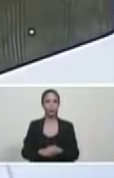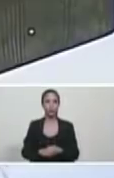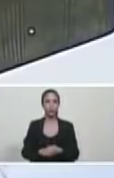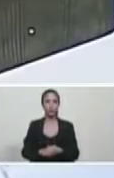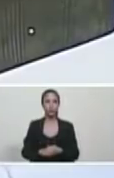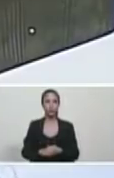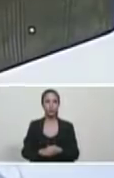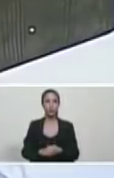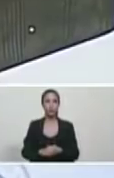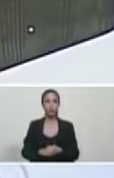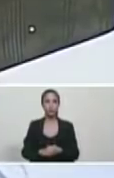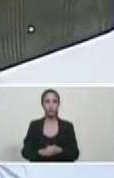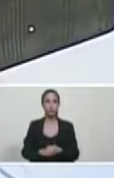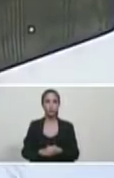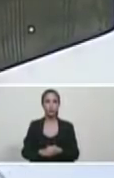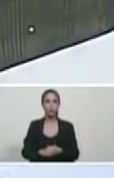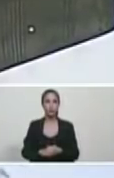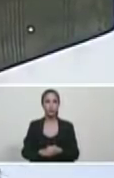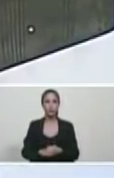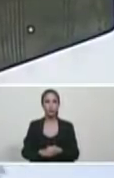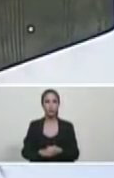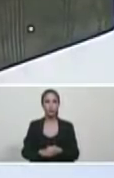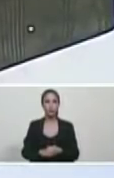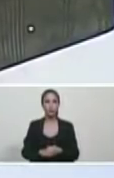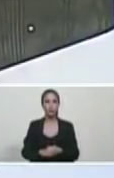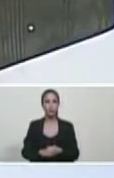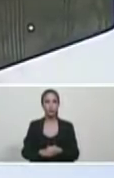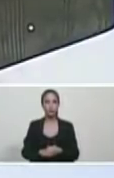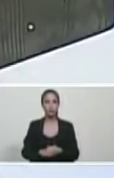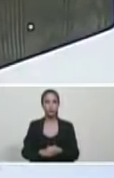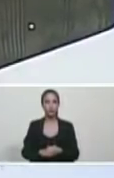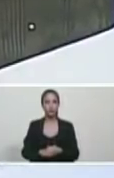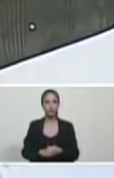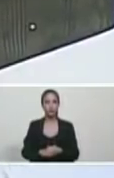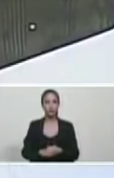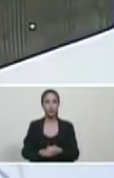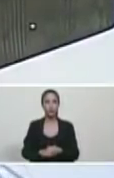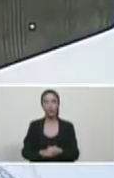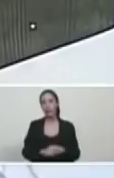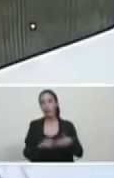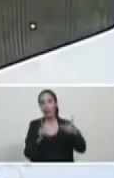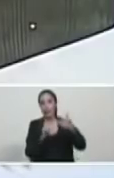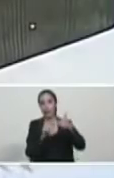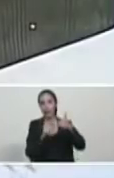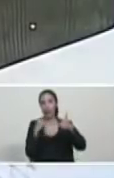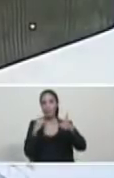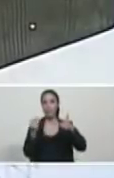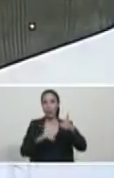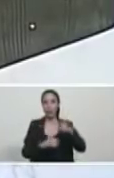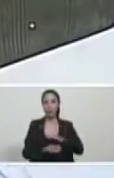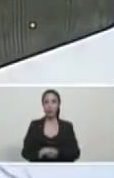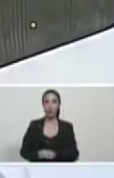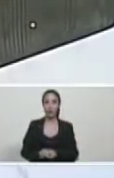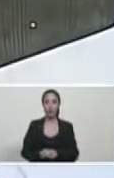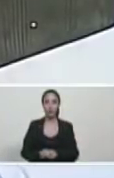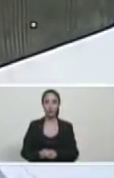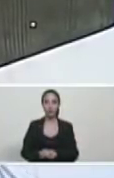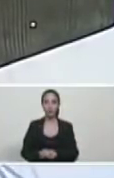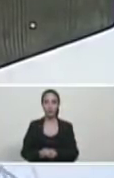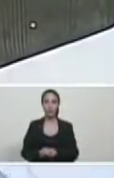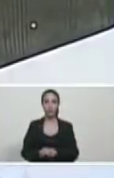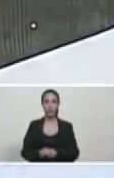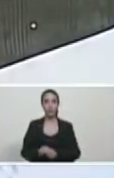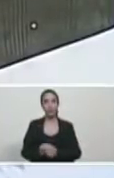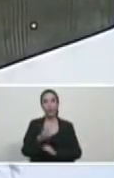para avanzar en ese tema. Lo tercero, presidente, que el material, por supuesto no tenemos bien la estructura del tema de